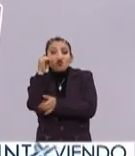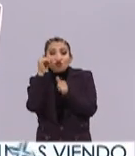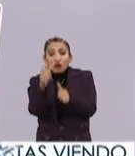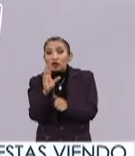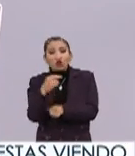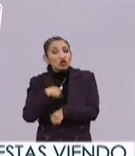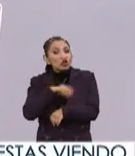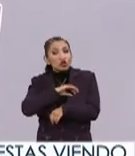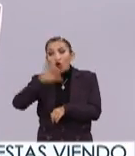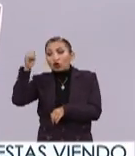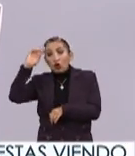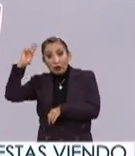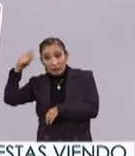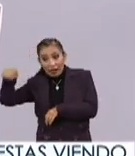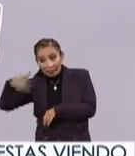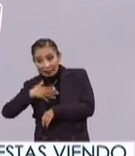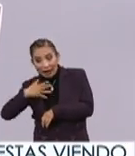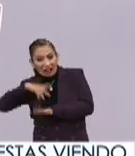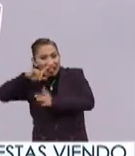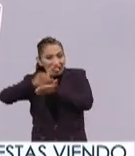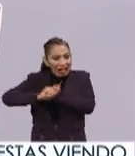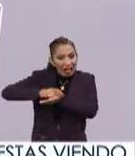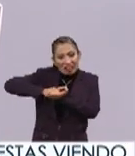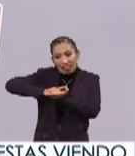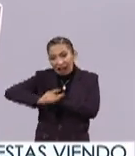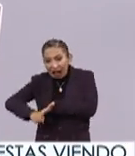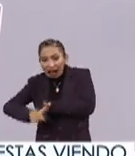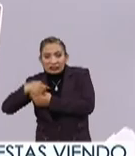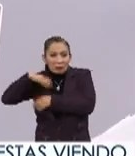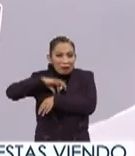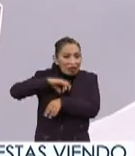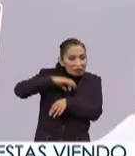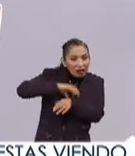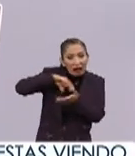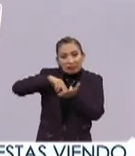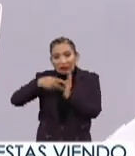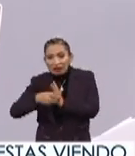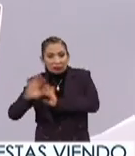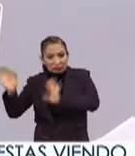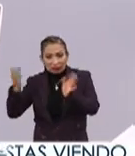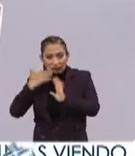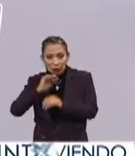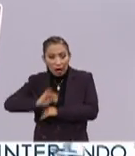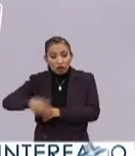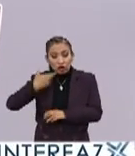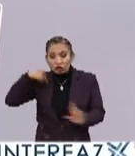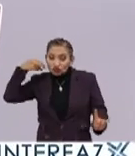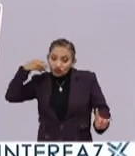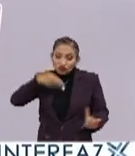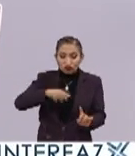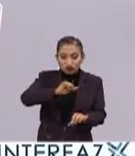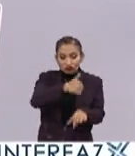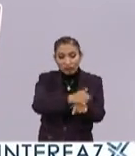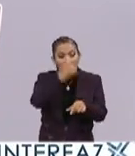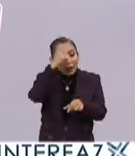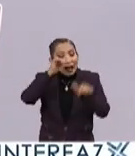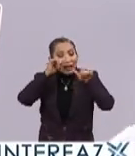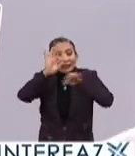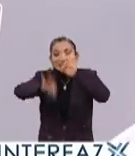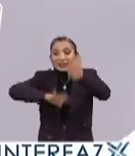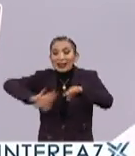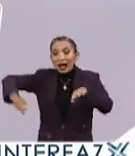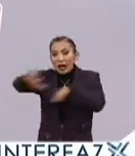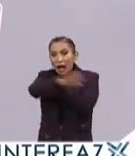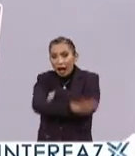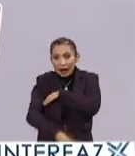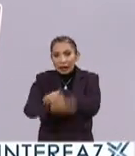Nosotros no somos como otra universidad que tiene leyes, por ejemplo, que tiene medicina, arquitectura, en fin. No, nosotros fuimos creados para atender el